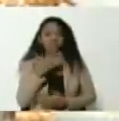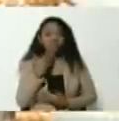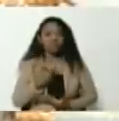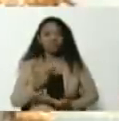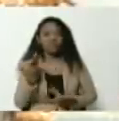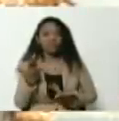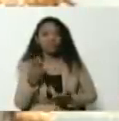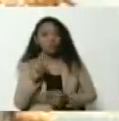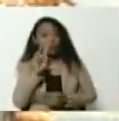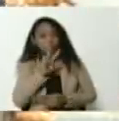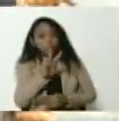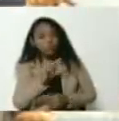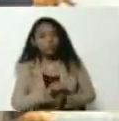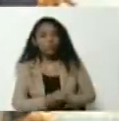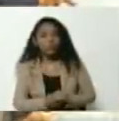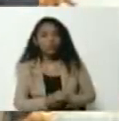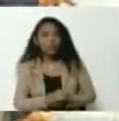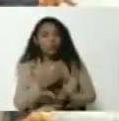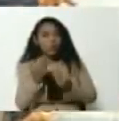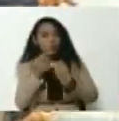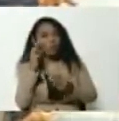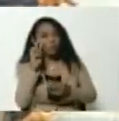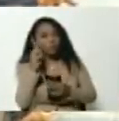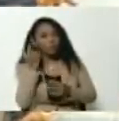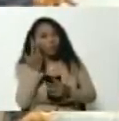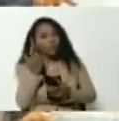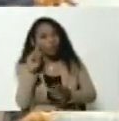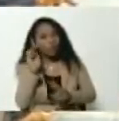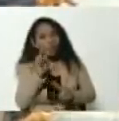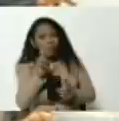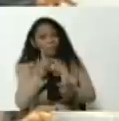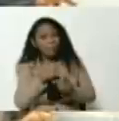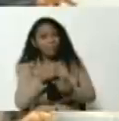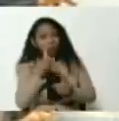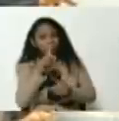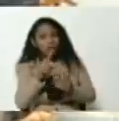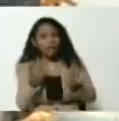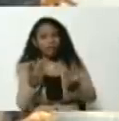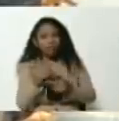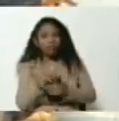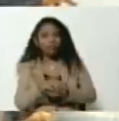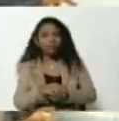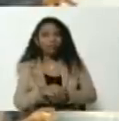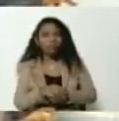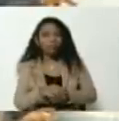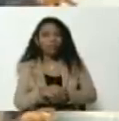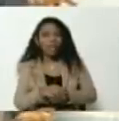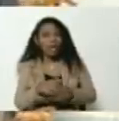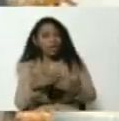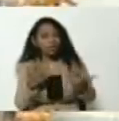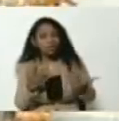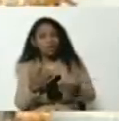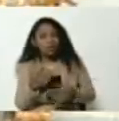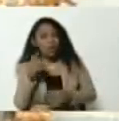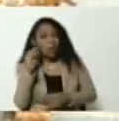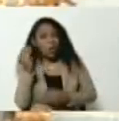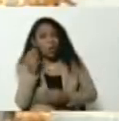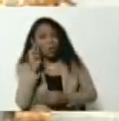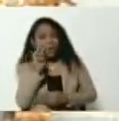Crystal X, que estaba como feo lo de Petro Paraguay, ya lo vamos a ver, y lo de Crystal X también, que estaba como